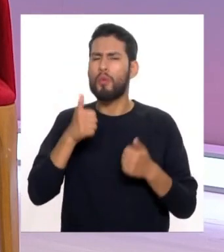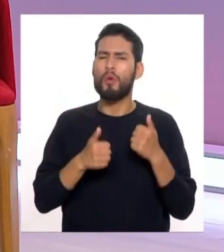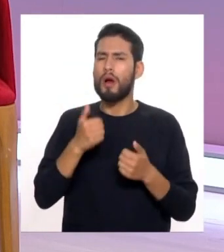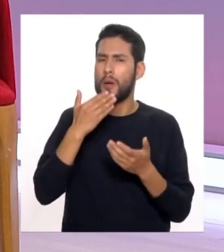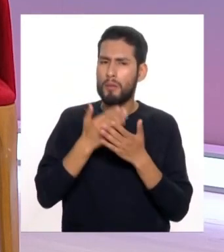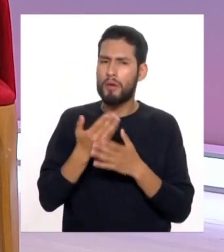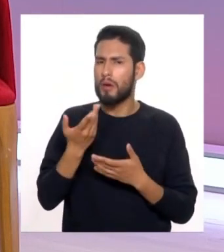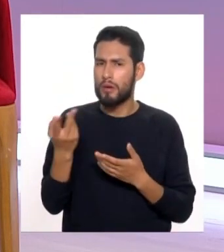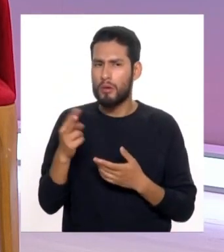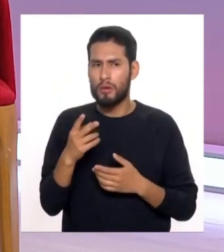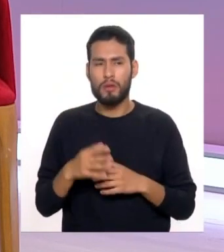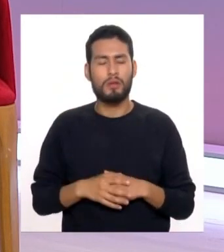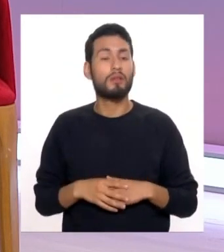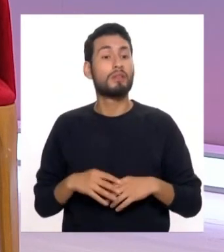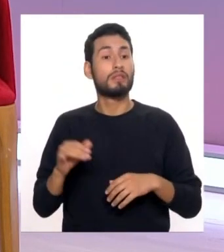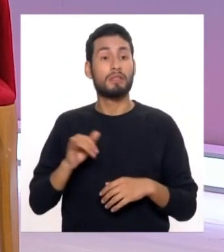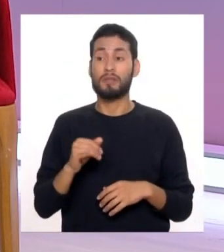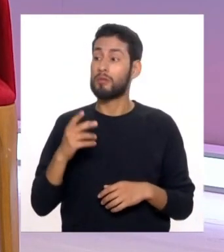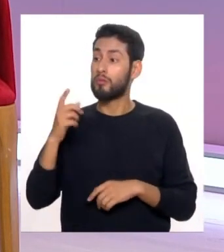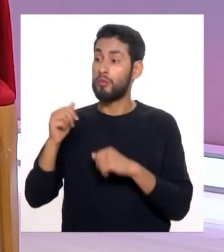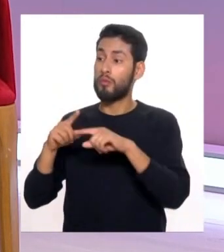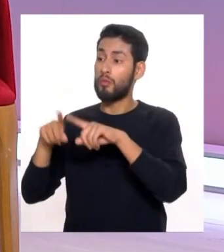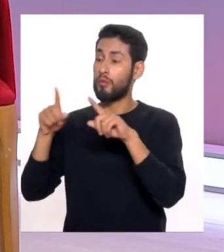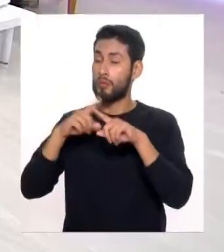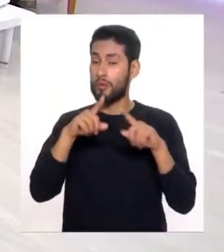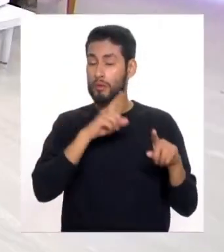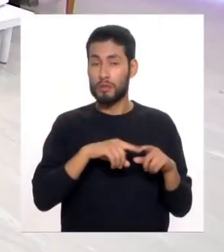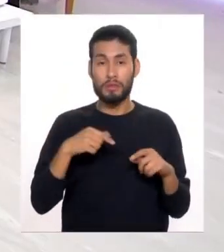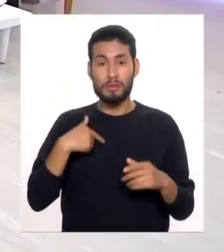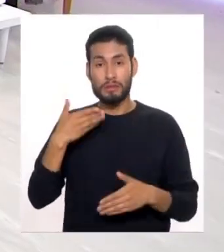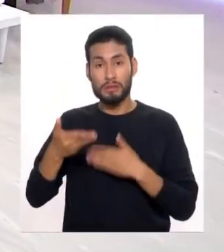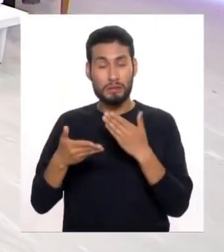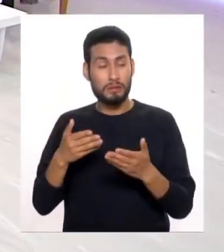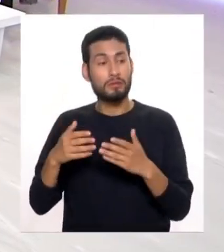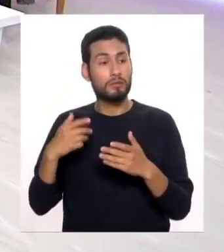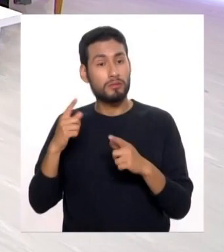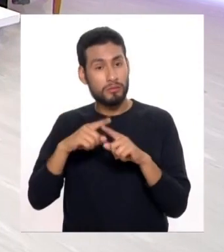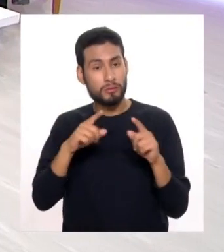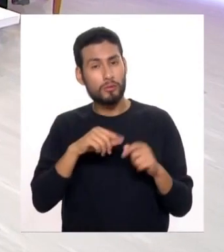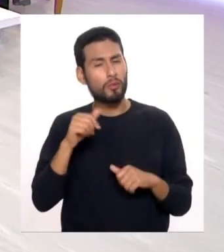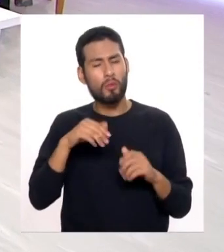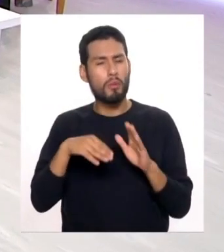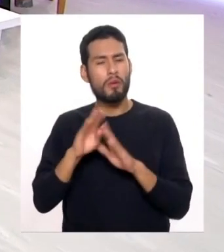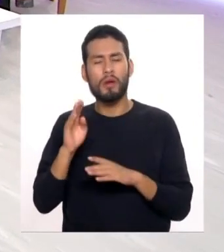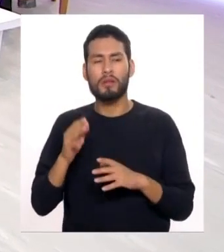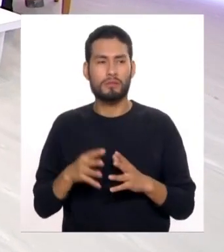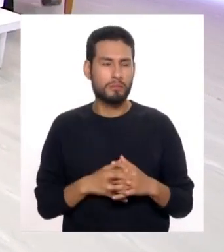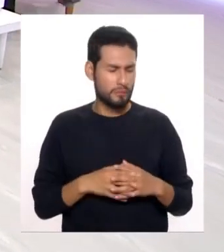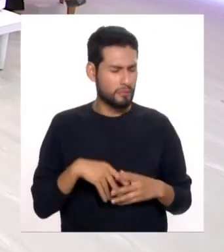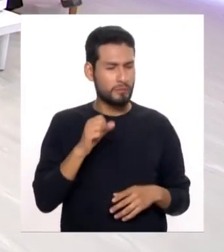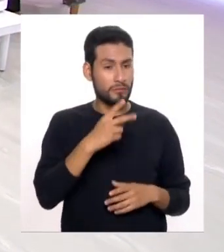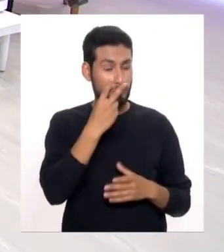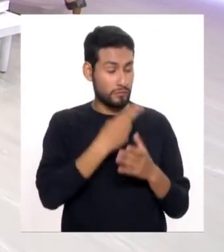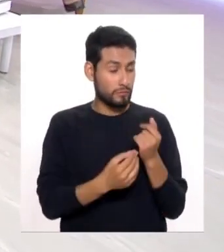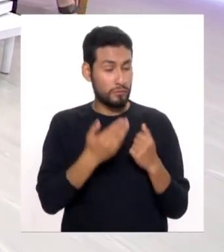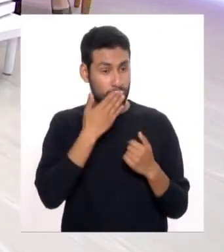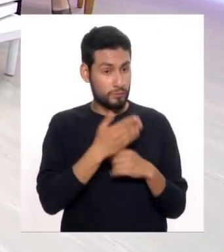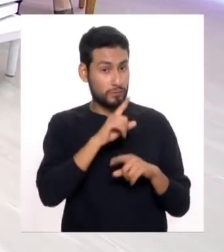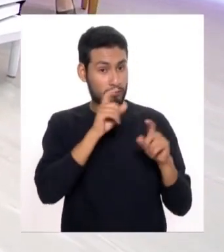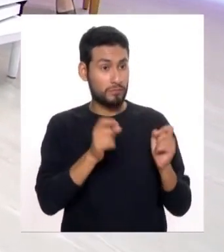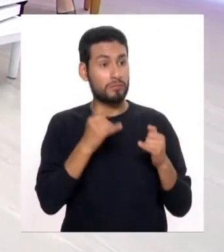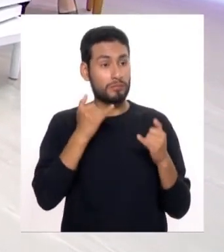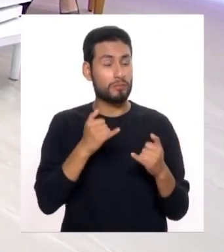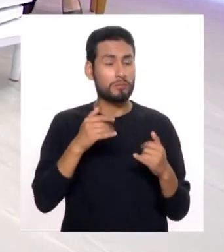manera latente? ¿Y cuáles vendrían a ser las diferentes técnicas que Claro. encontramos o cuáles son las más comunes? Exacto, ambas son muy buenas preguntas y